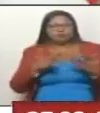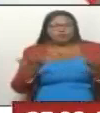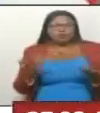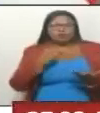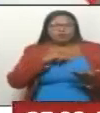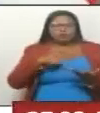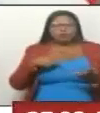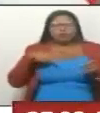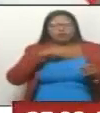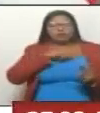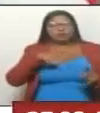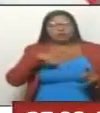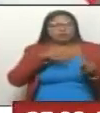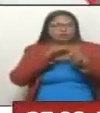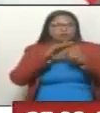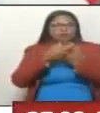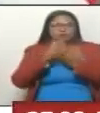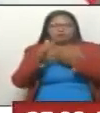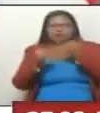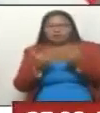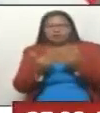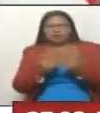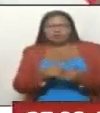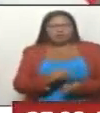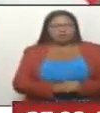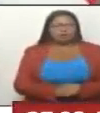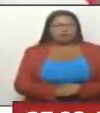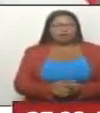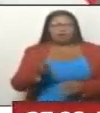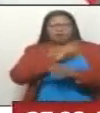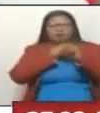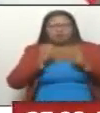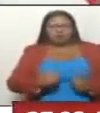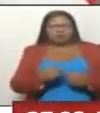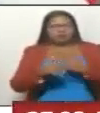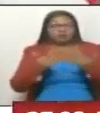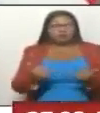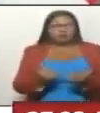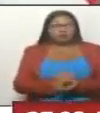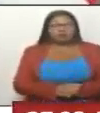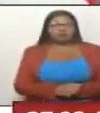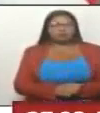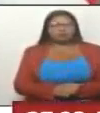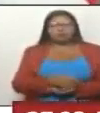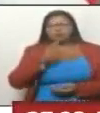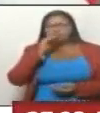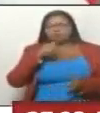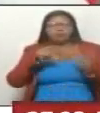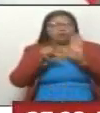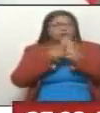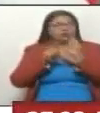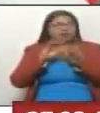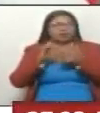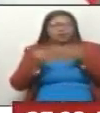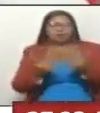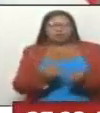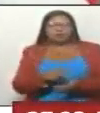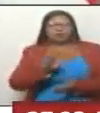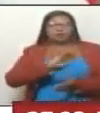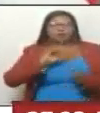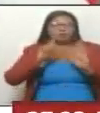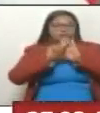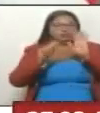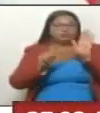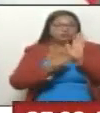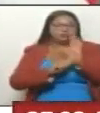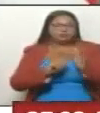una situación de desacato, de rebeldía, de ilegitimidad, de ilegalidad, de inconstitucionalidad